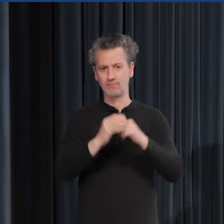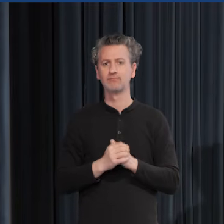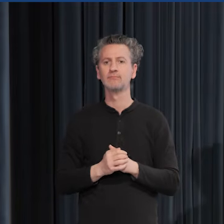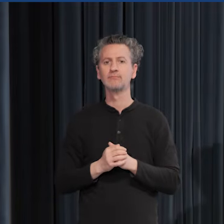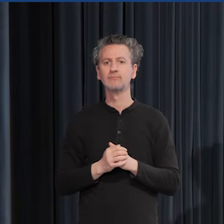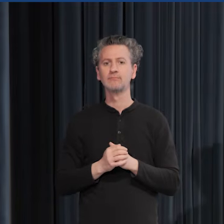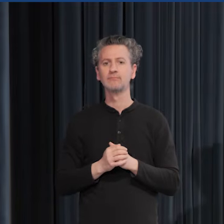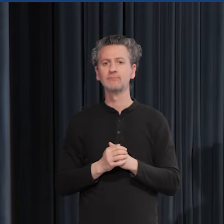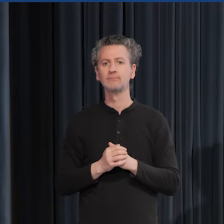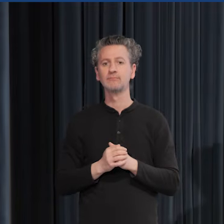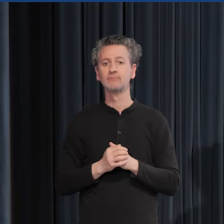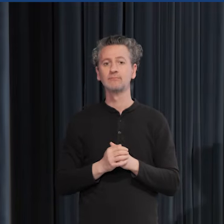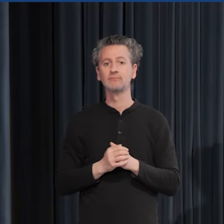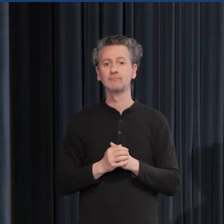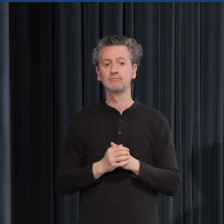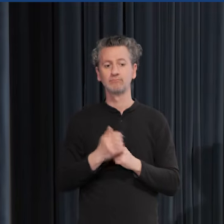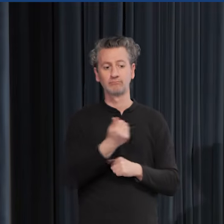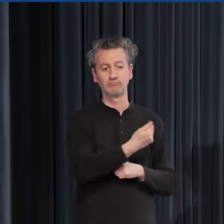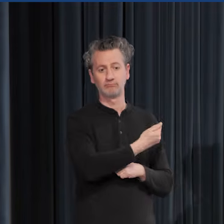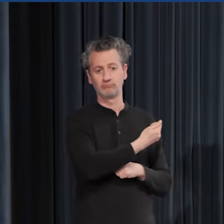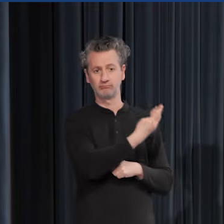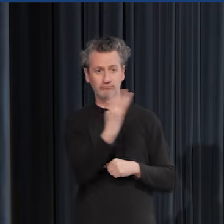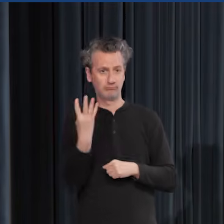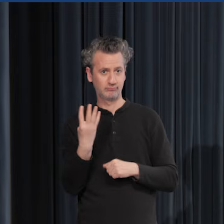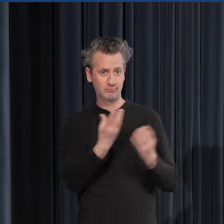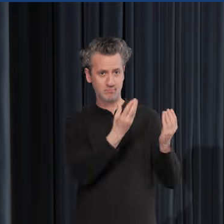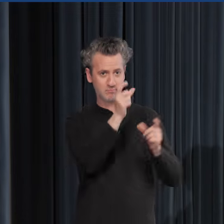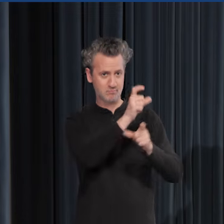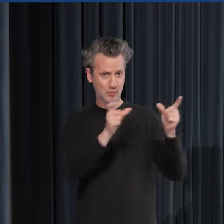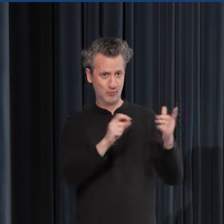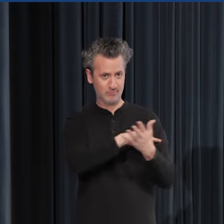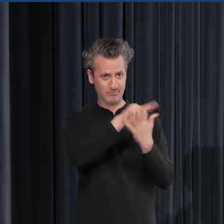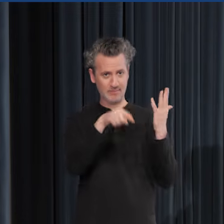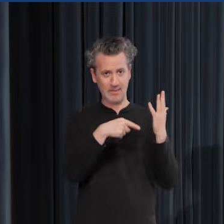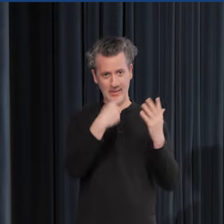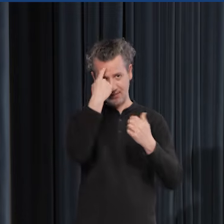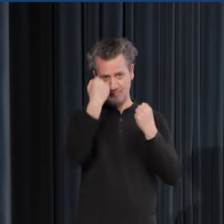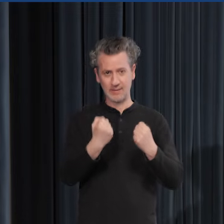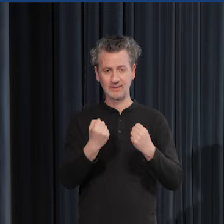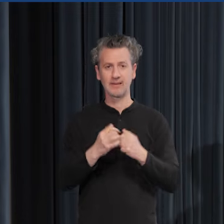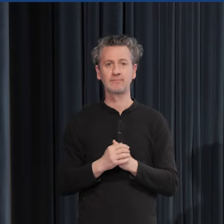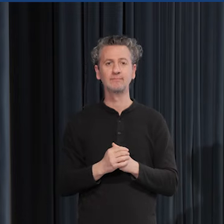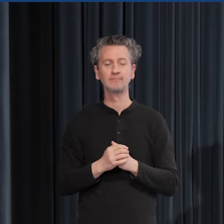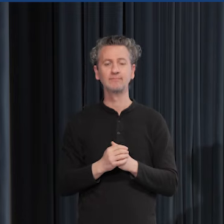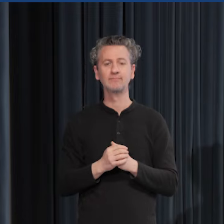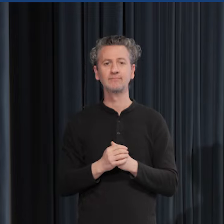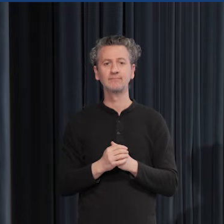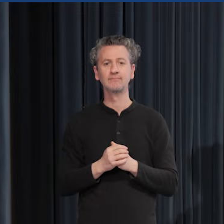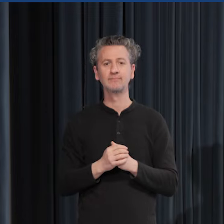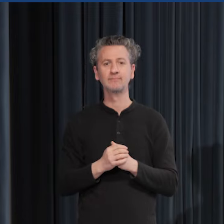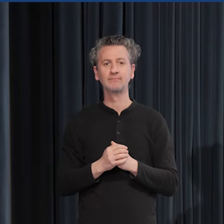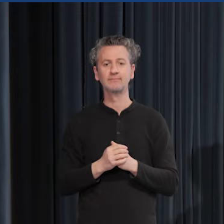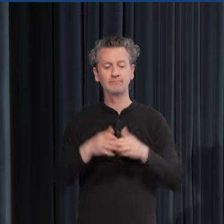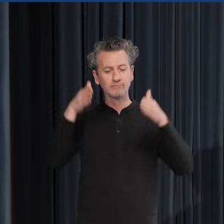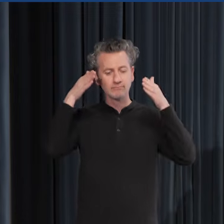Con este panel de personas expertas vamos a centrar nuestro tema un poco a